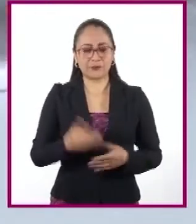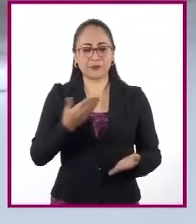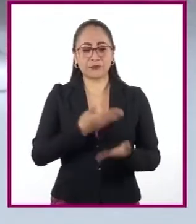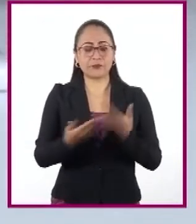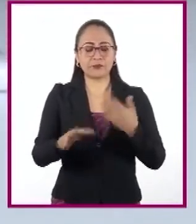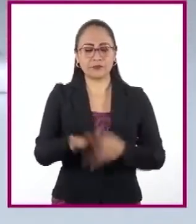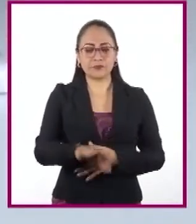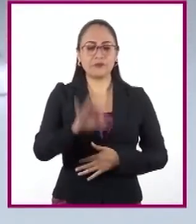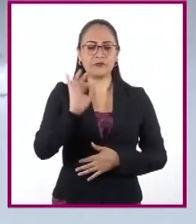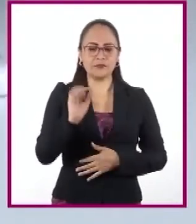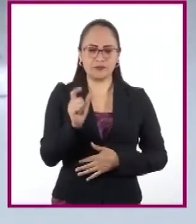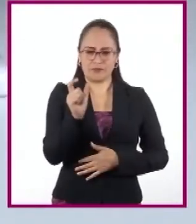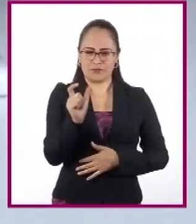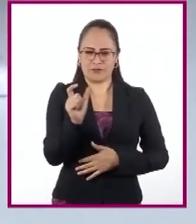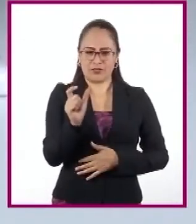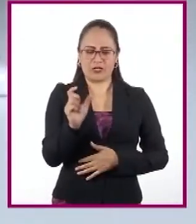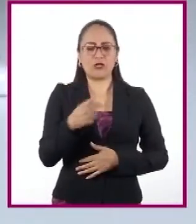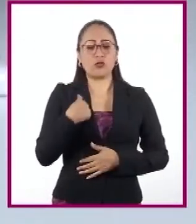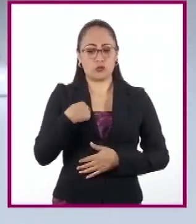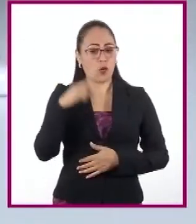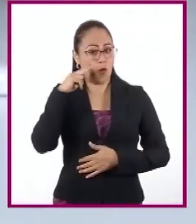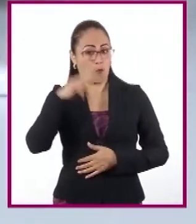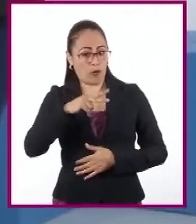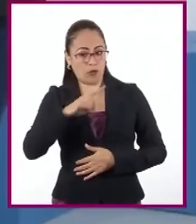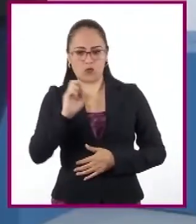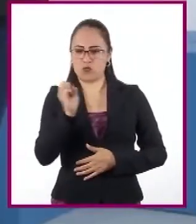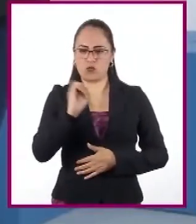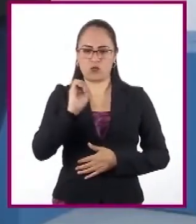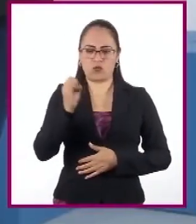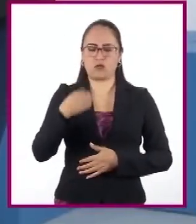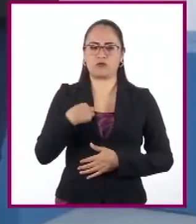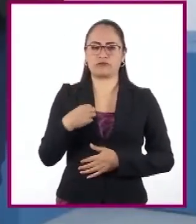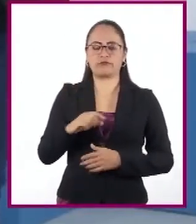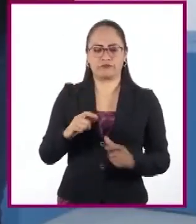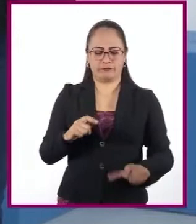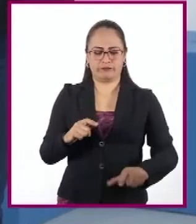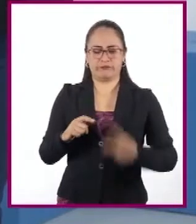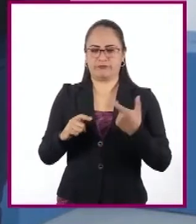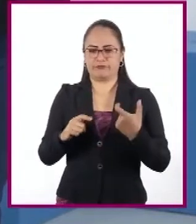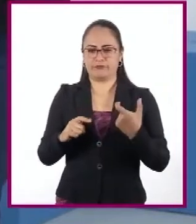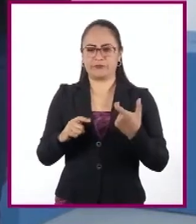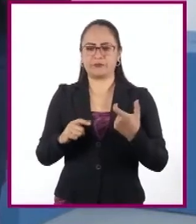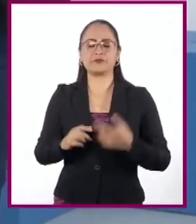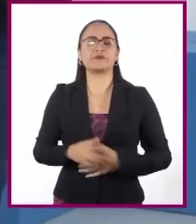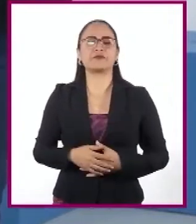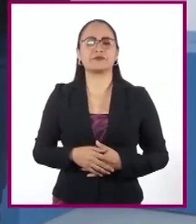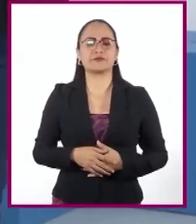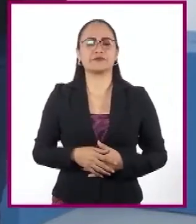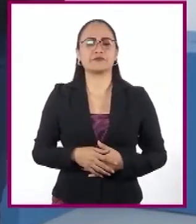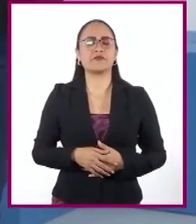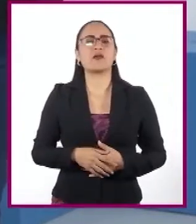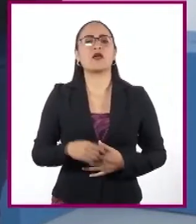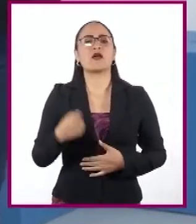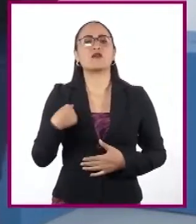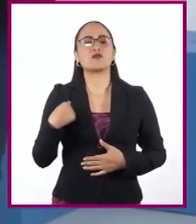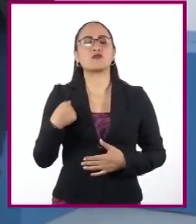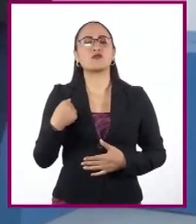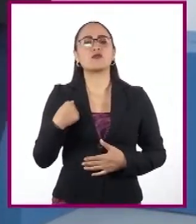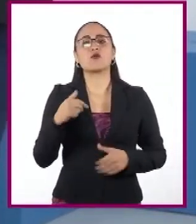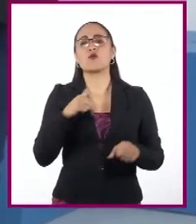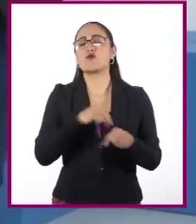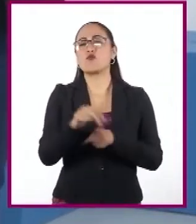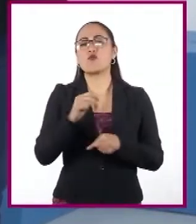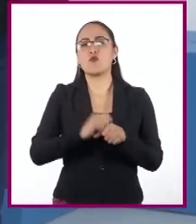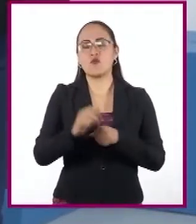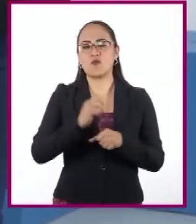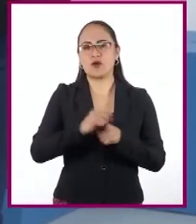una ficha sin que yo la vea. Listo. Muy bien. Ahora voy a proceder a adivinar el número